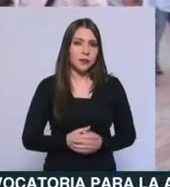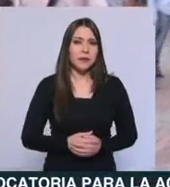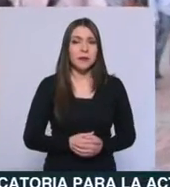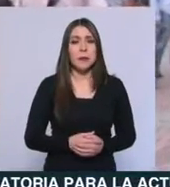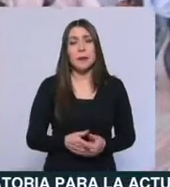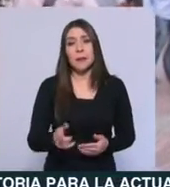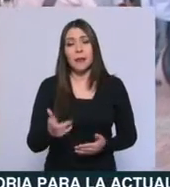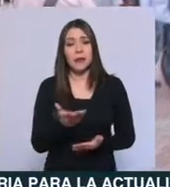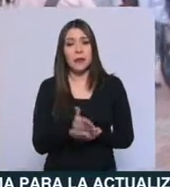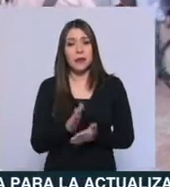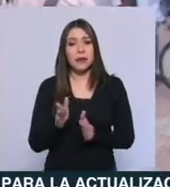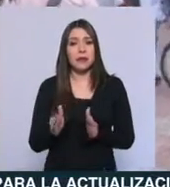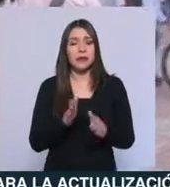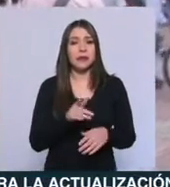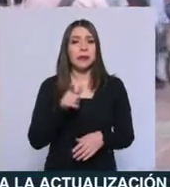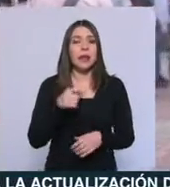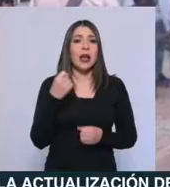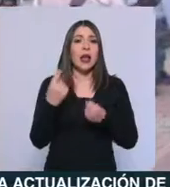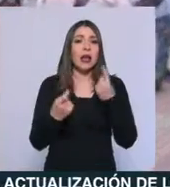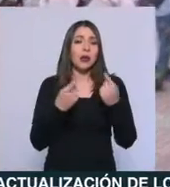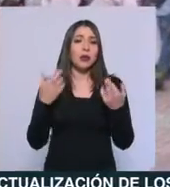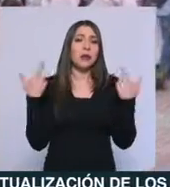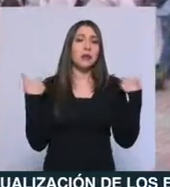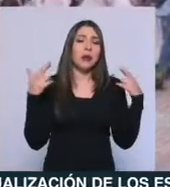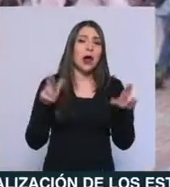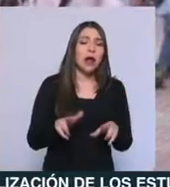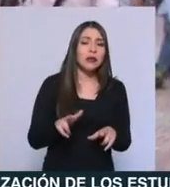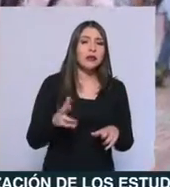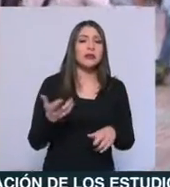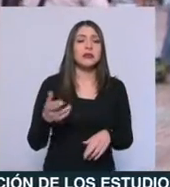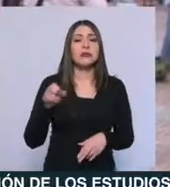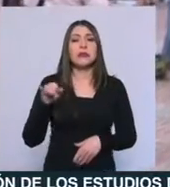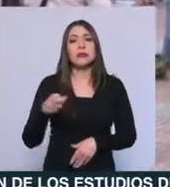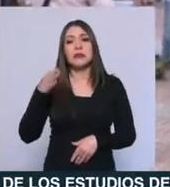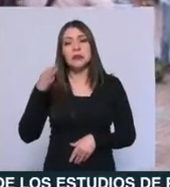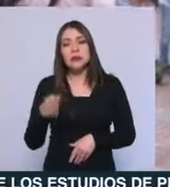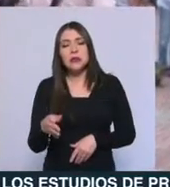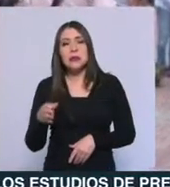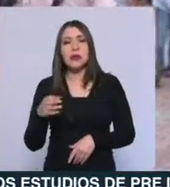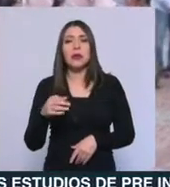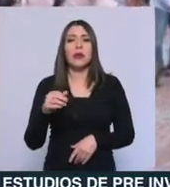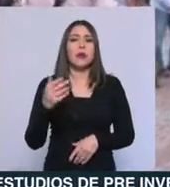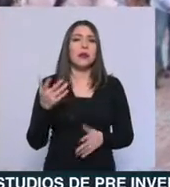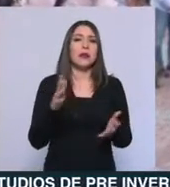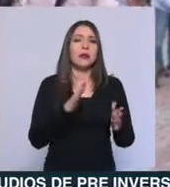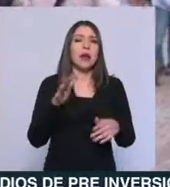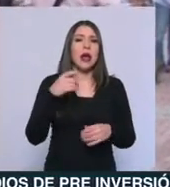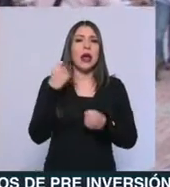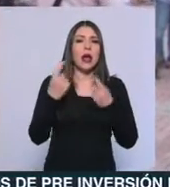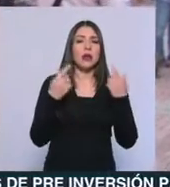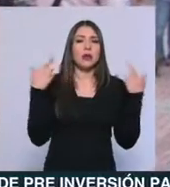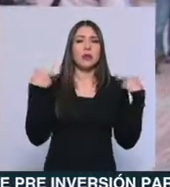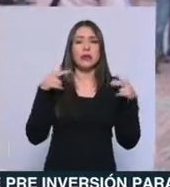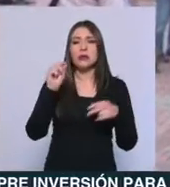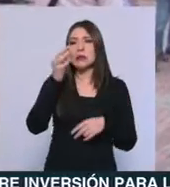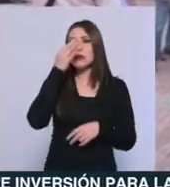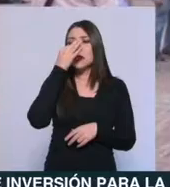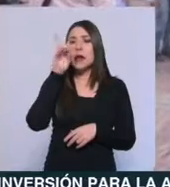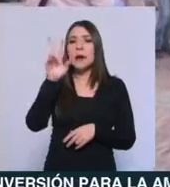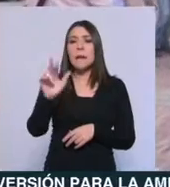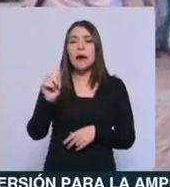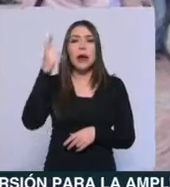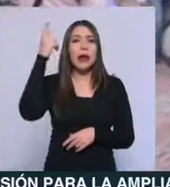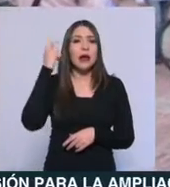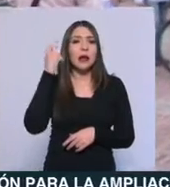sensible porque habrá profesores, y tenemos los datos de que tengan una antigüedad de 30 años, cerca de jubilarse, y